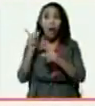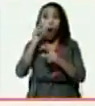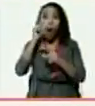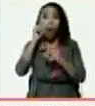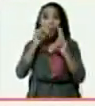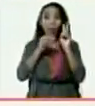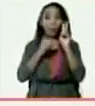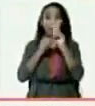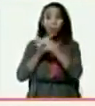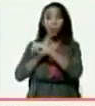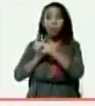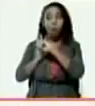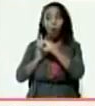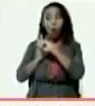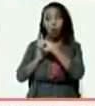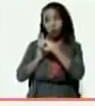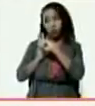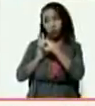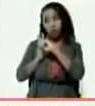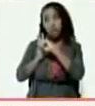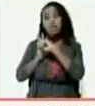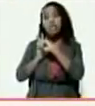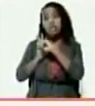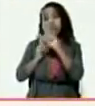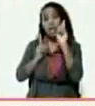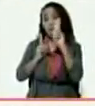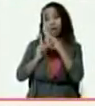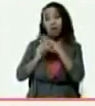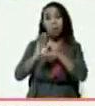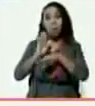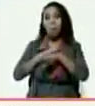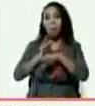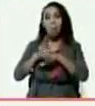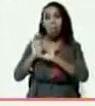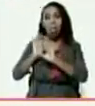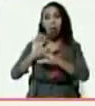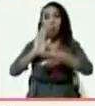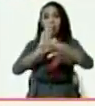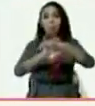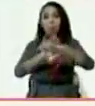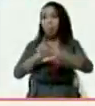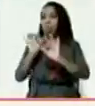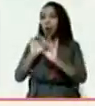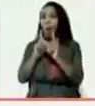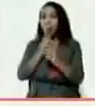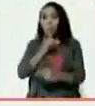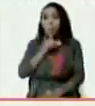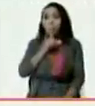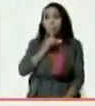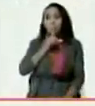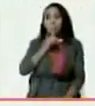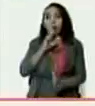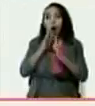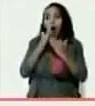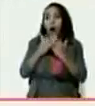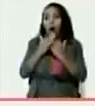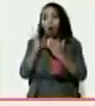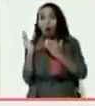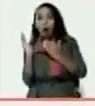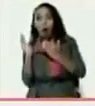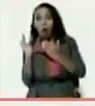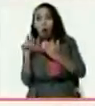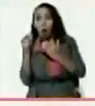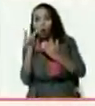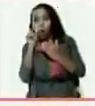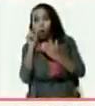Vean, él está viendo a la persona y no ocurre nada. Y no dice nada. Y al lado tiene un señor aquí, otro